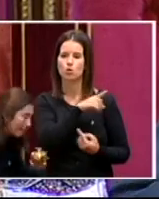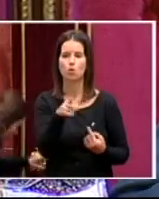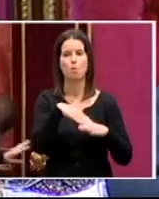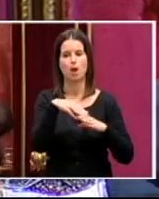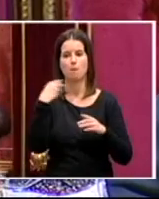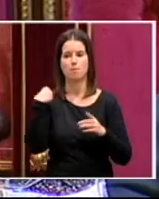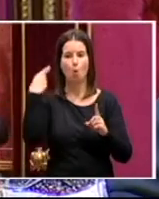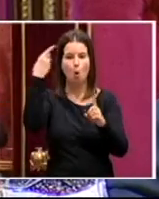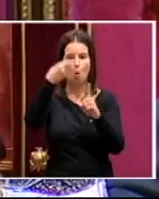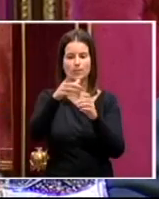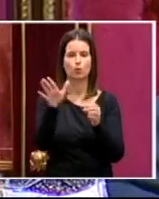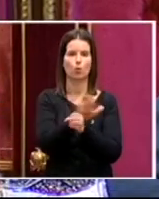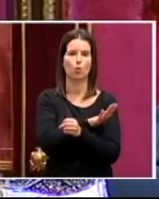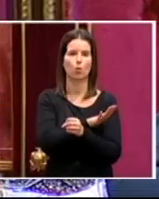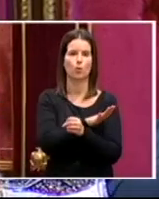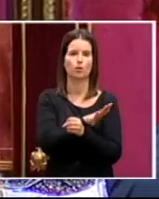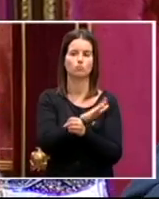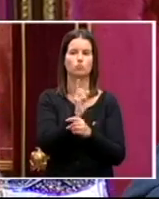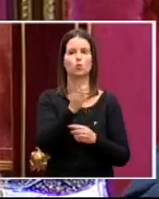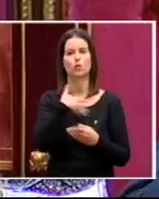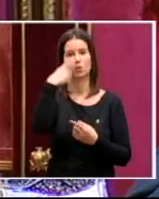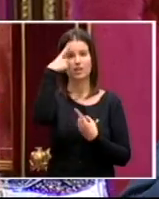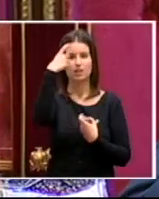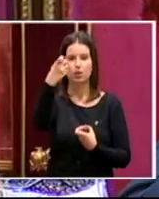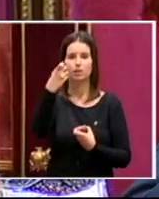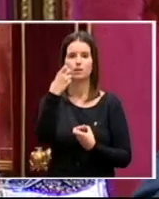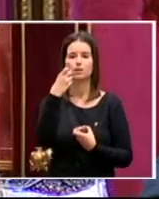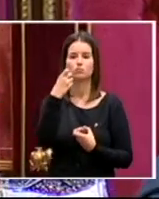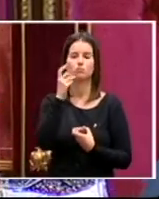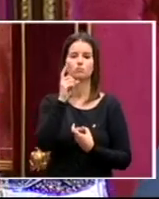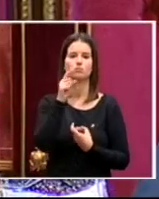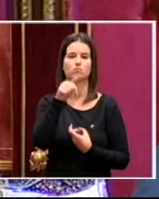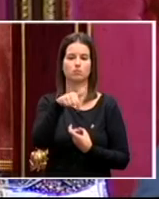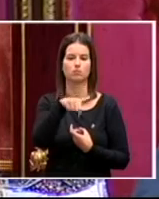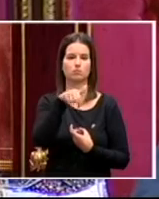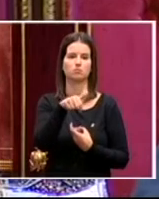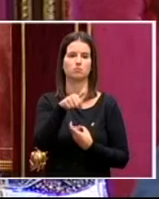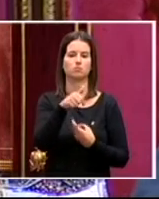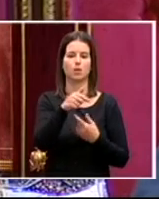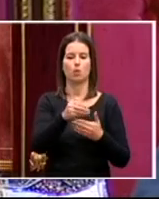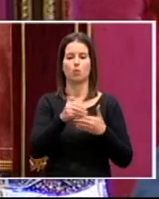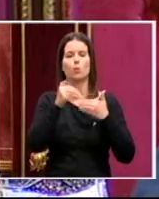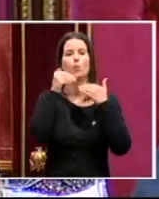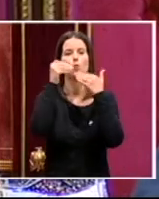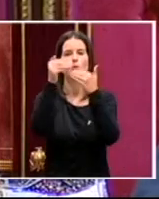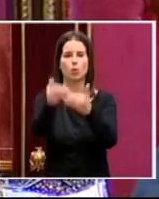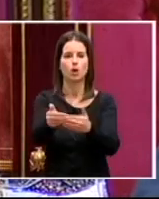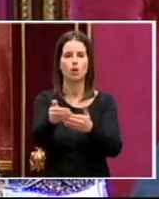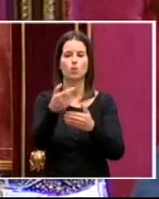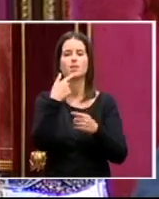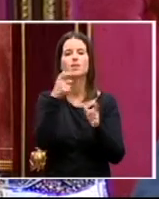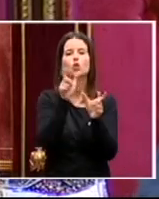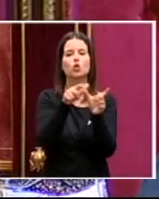que está cubierto, pues simplemente recordarles que en este caso, con un ejercicio prorrogado de lo que estamos hablando de la dotación para